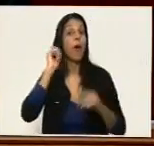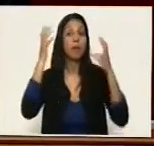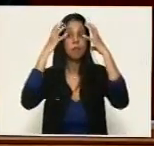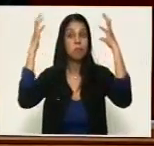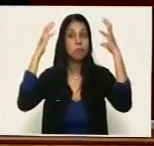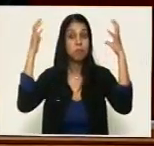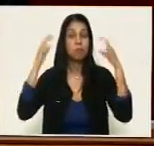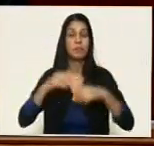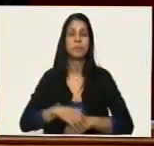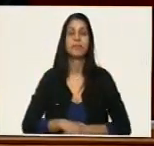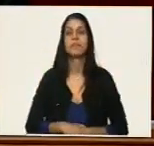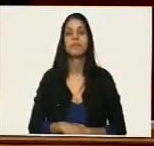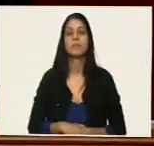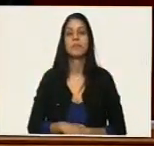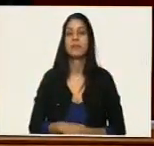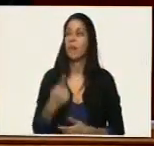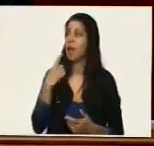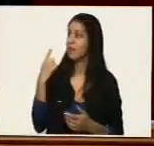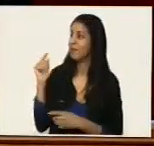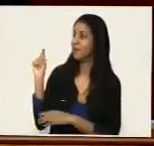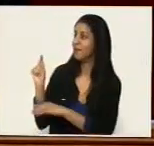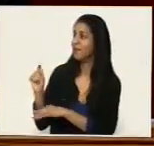la Bolivariana, Caroli, por favor.